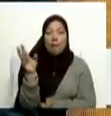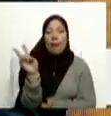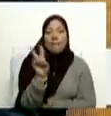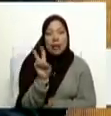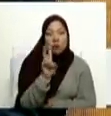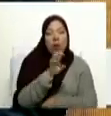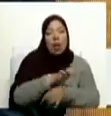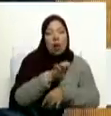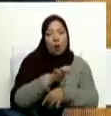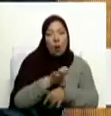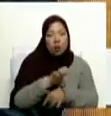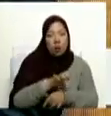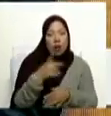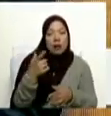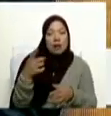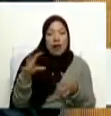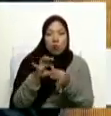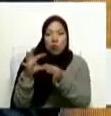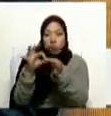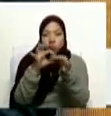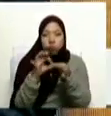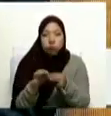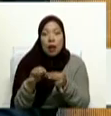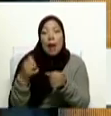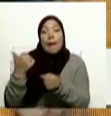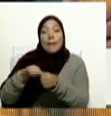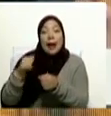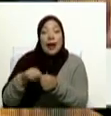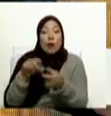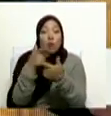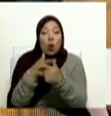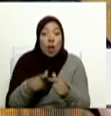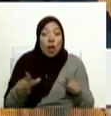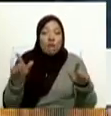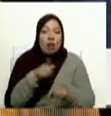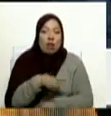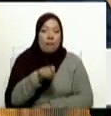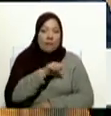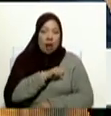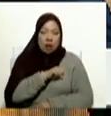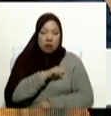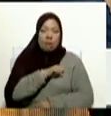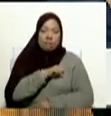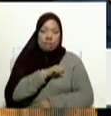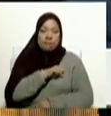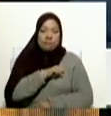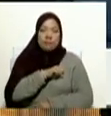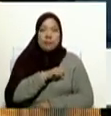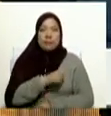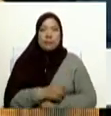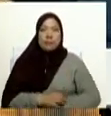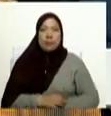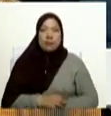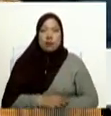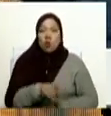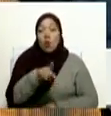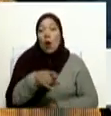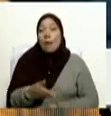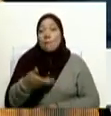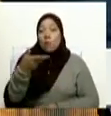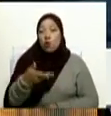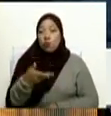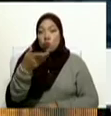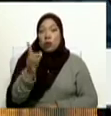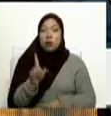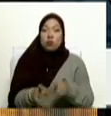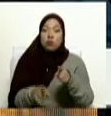la ciudad de Maracaibo y ya para la fecha se había liberado quito y Guayaquil y existía Ecuador hay un aspecto muy importante que a